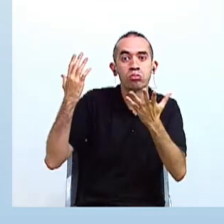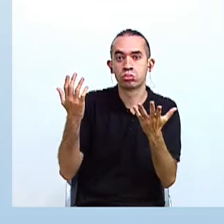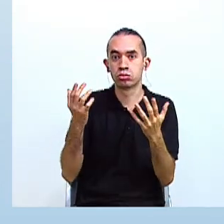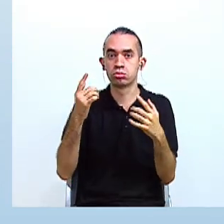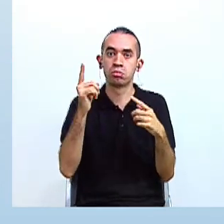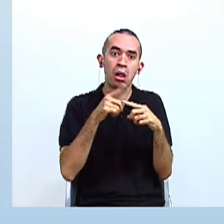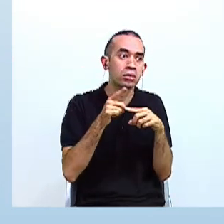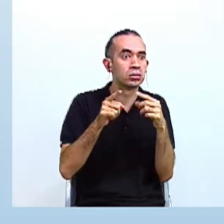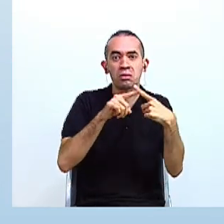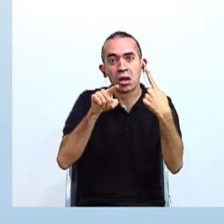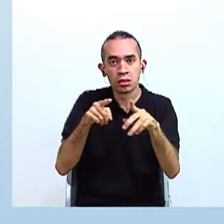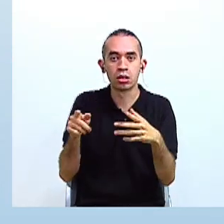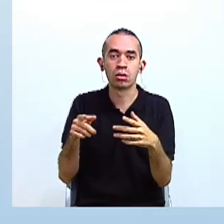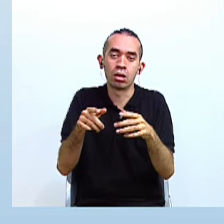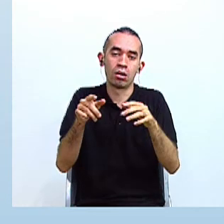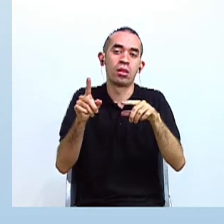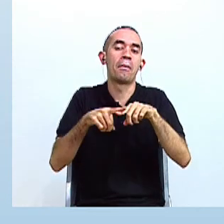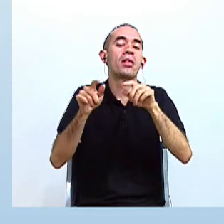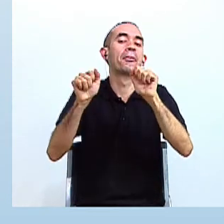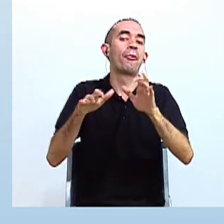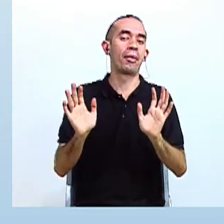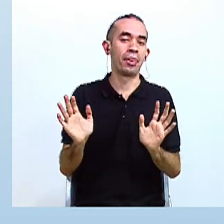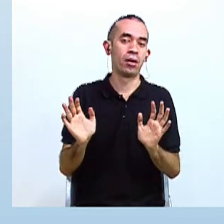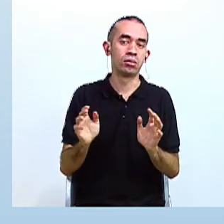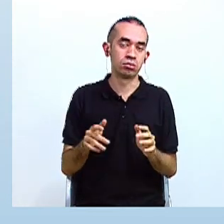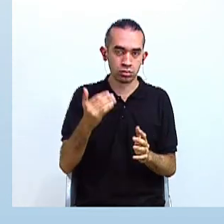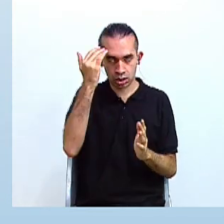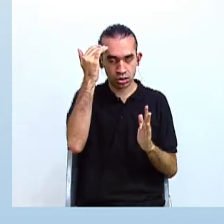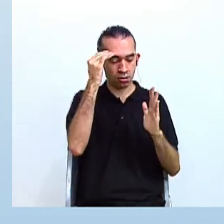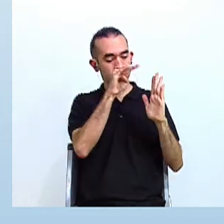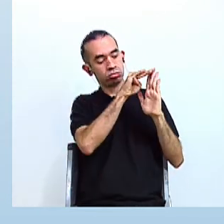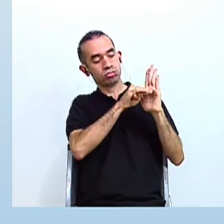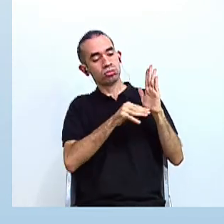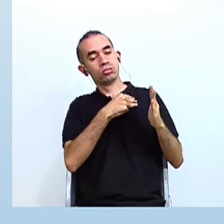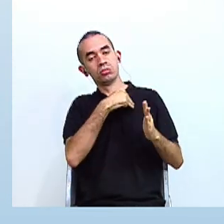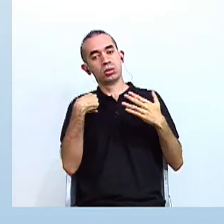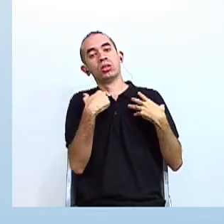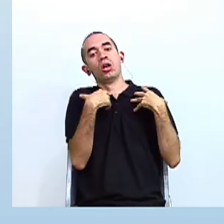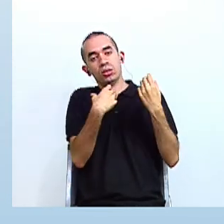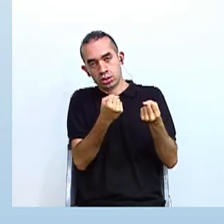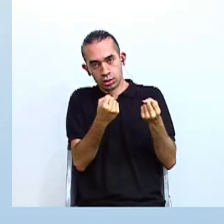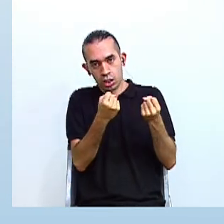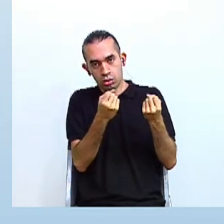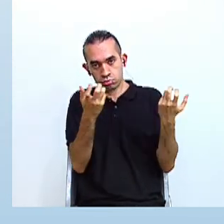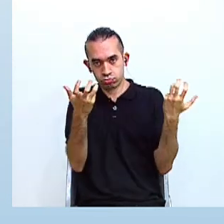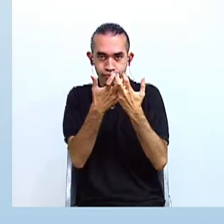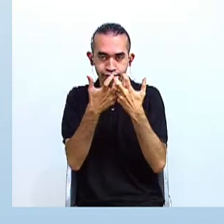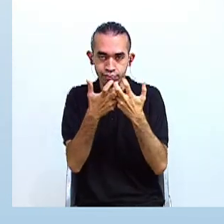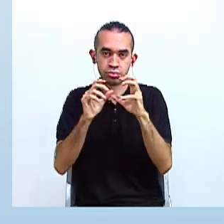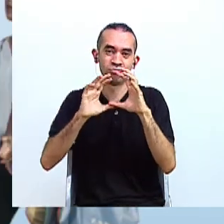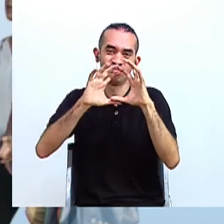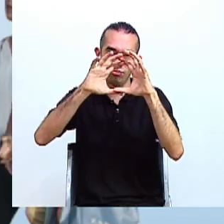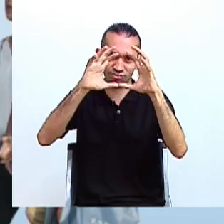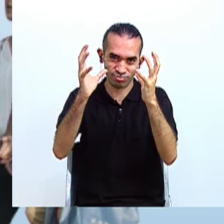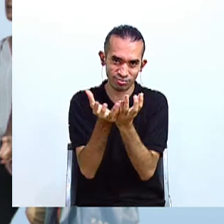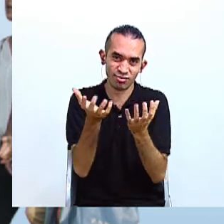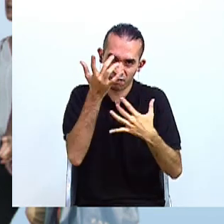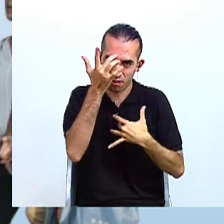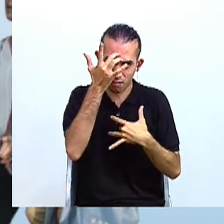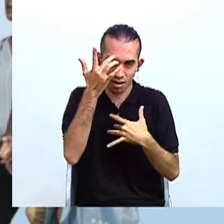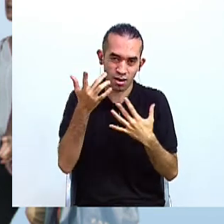pueda, obviamente siguiendo todas las indicaciones que nos dan en el Ministerio de Salud debido a esta pandemia que estamos